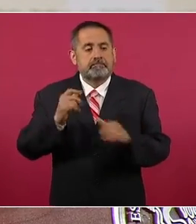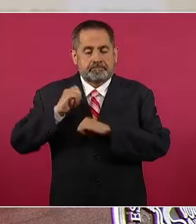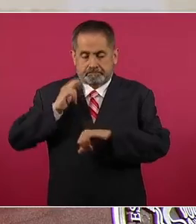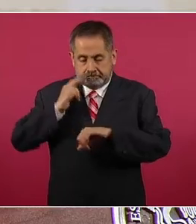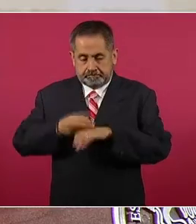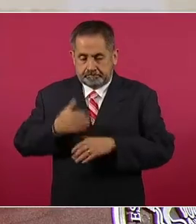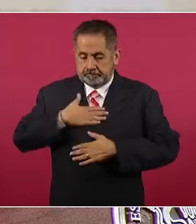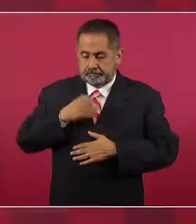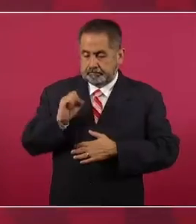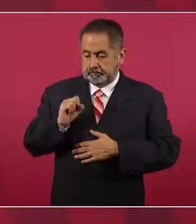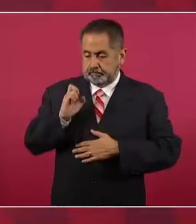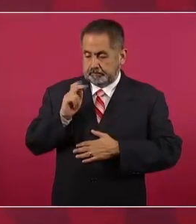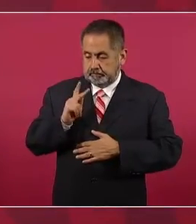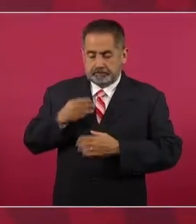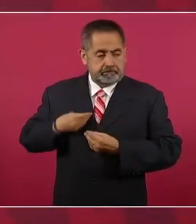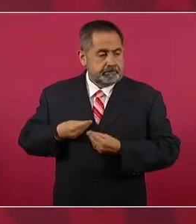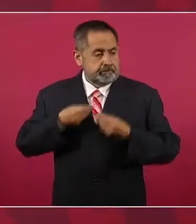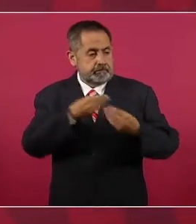entrega-recepción